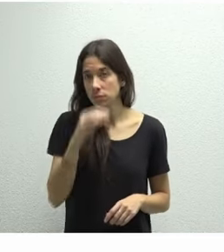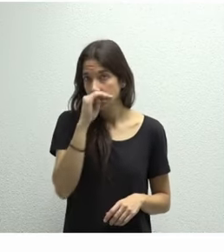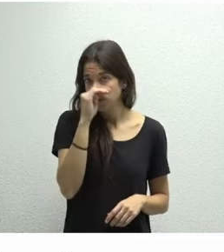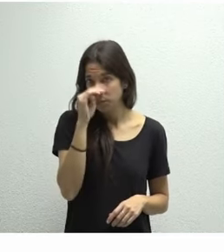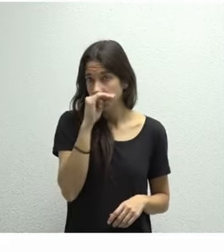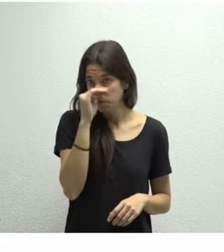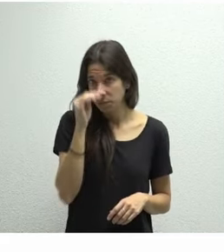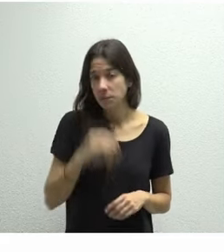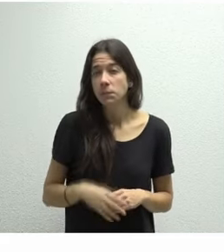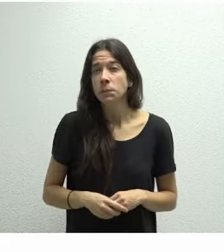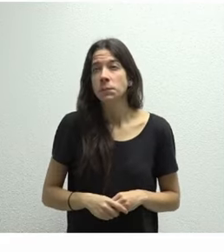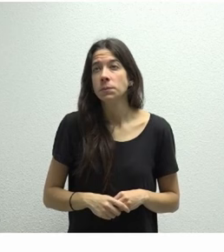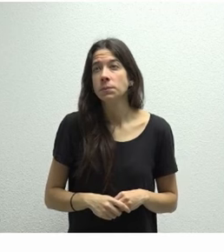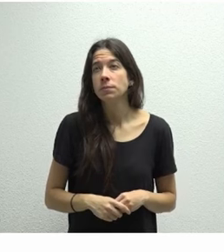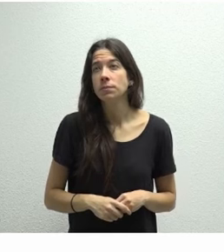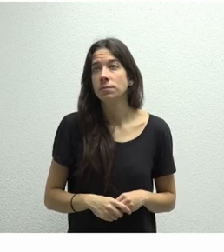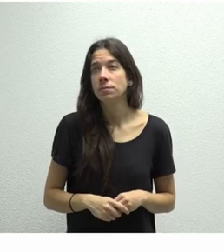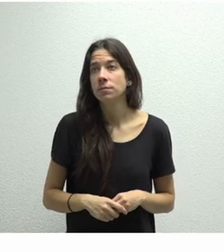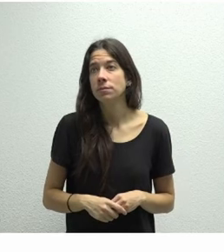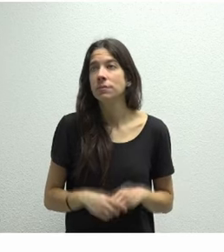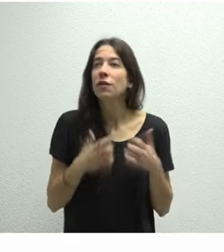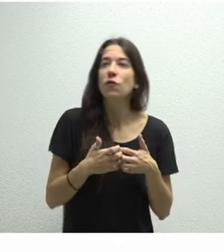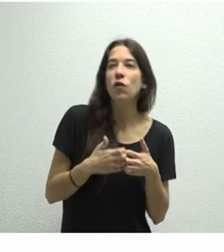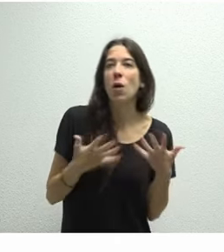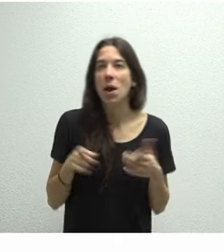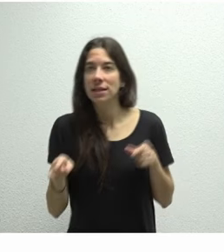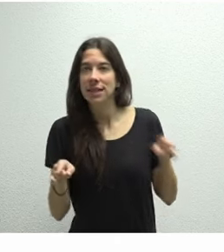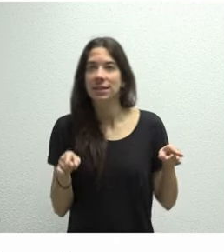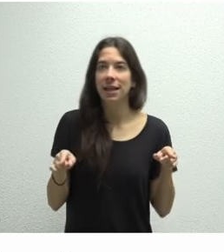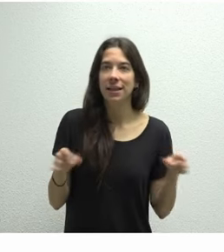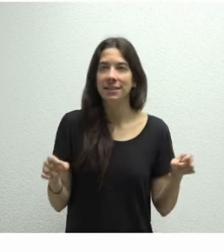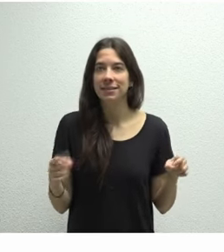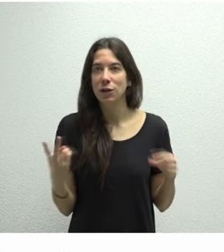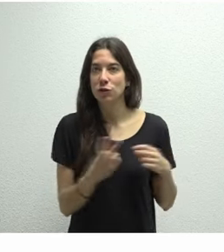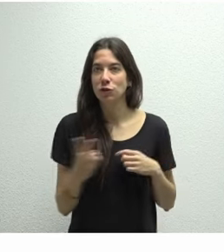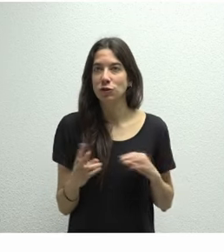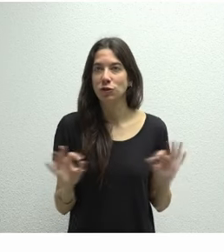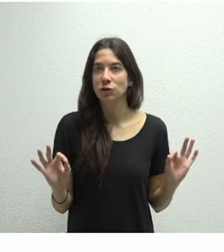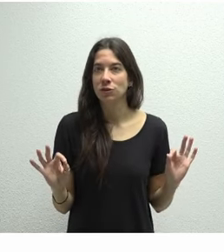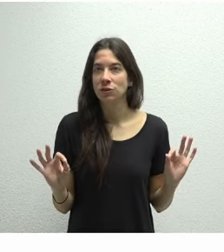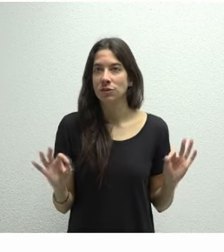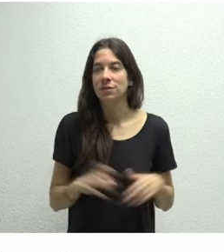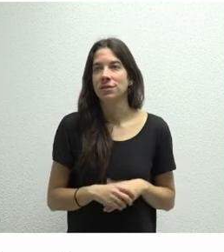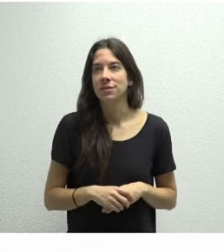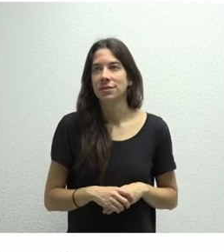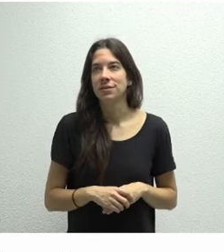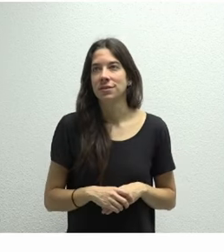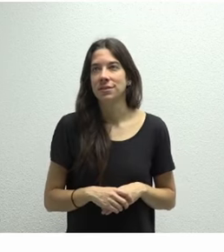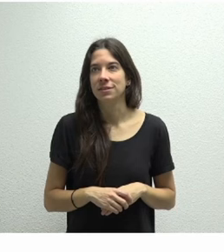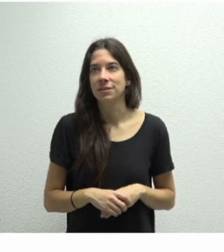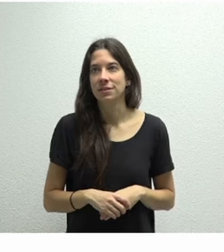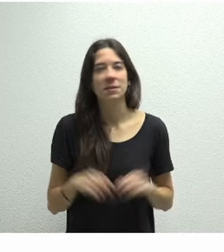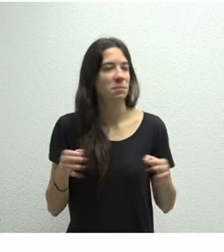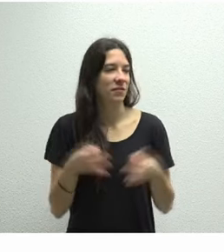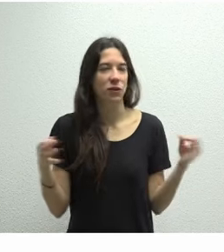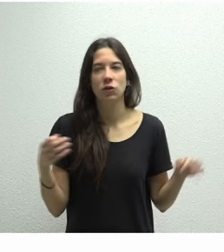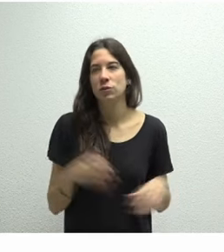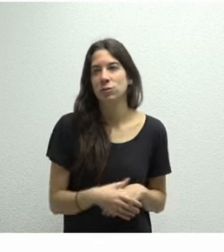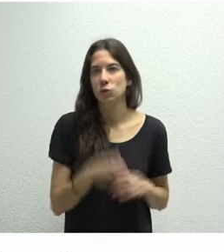contar cuál funciona este o este No lo sé porque los dos funcionan no se acoplan